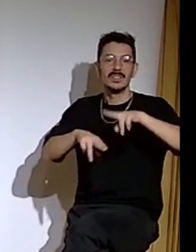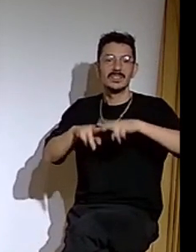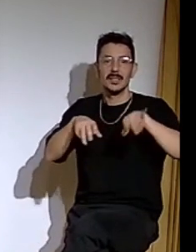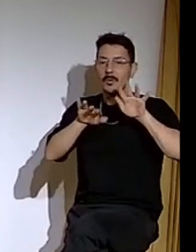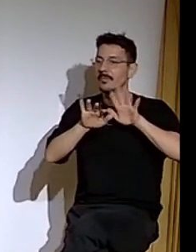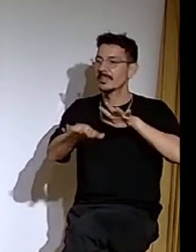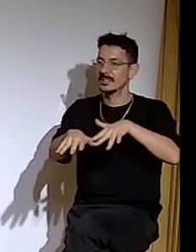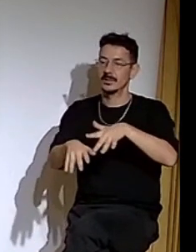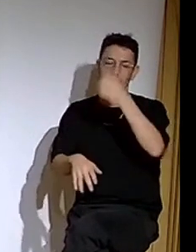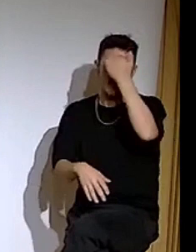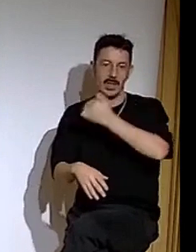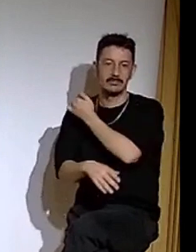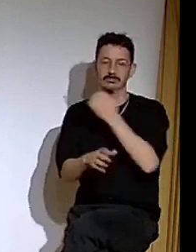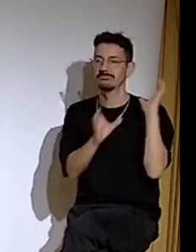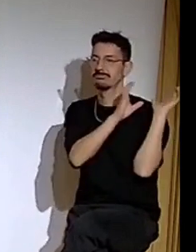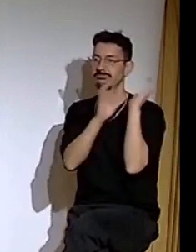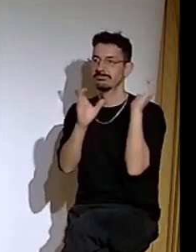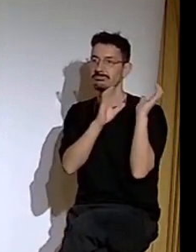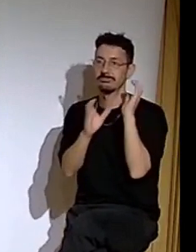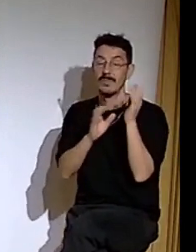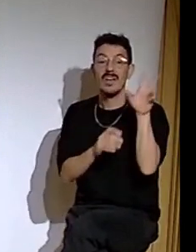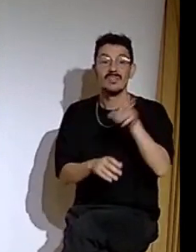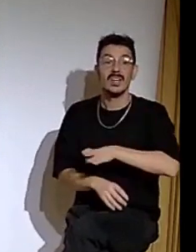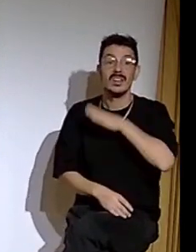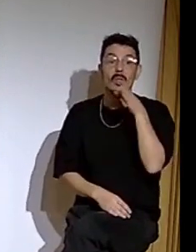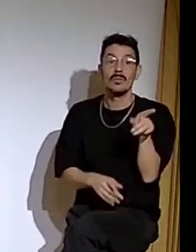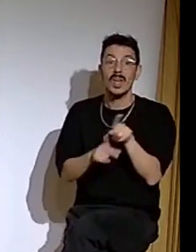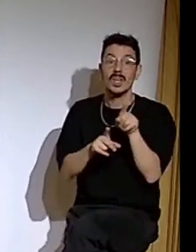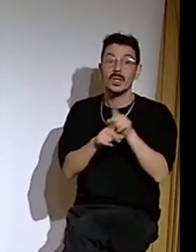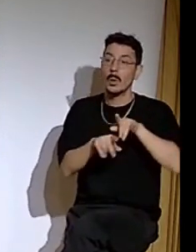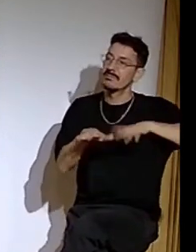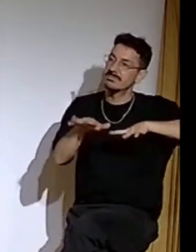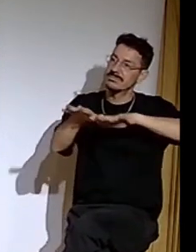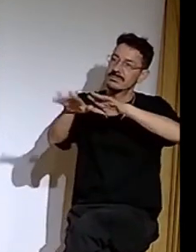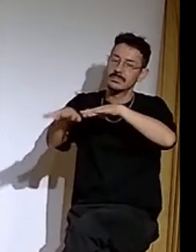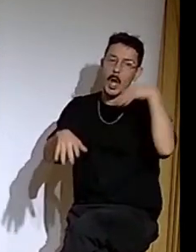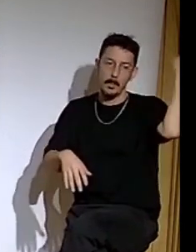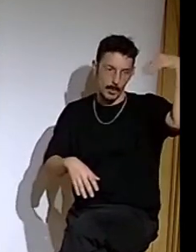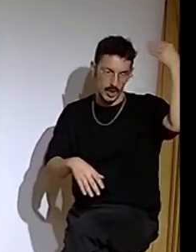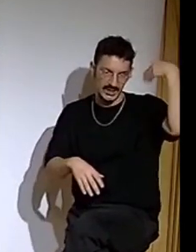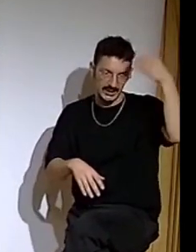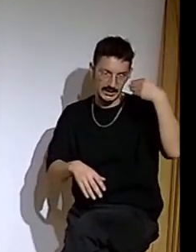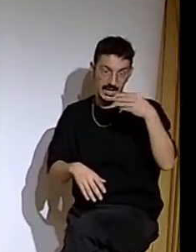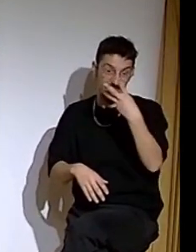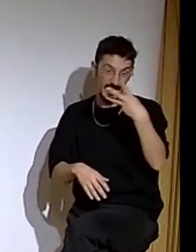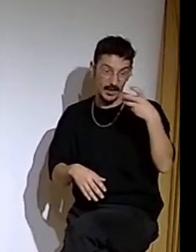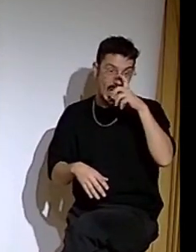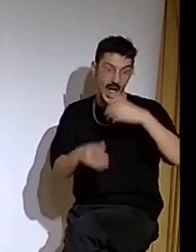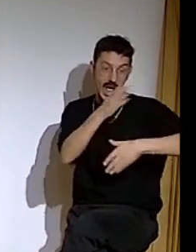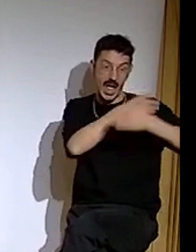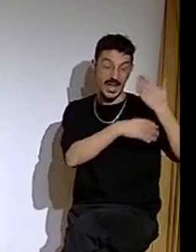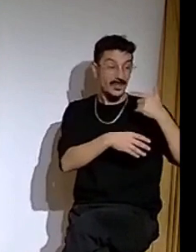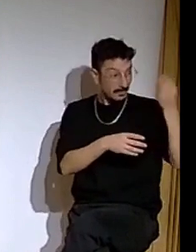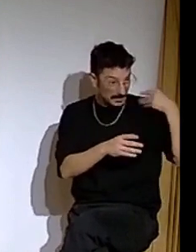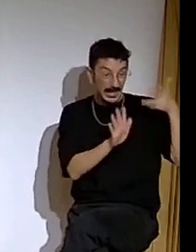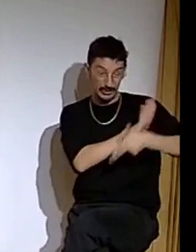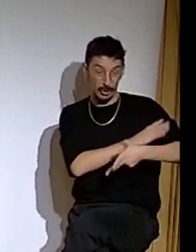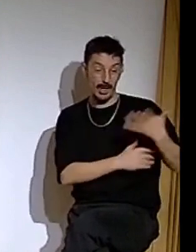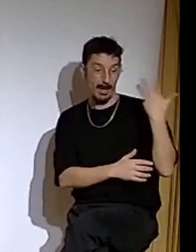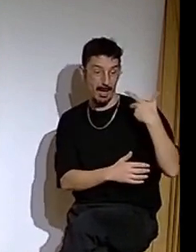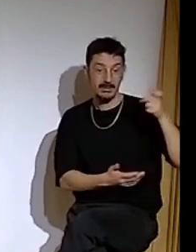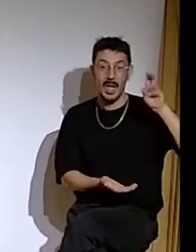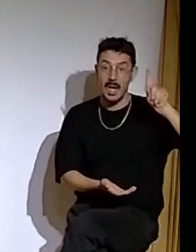procesiones de semana santa heredadas de la romería morisca vale son 800 años también de historias que nos han arrebatado y nos han